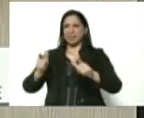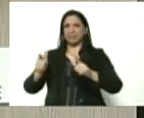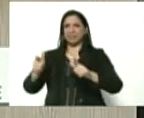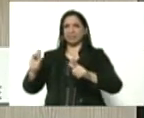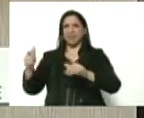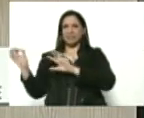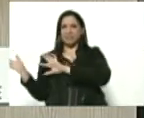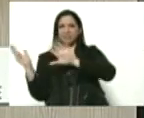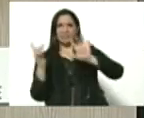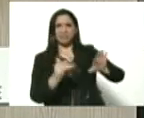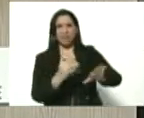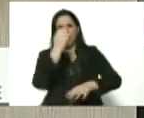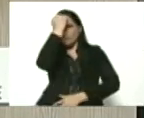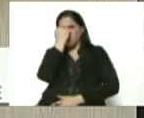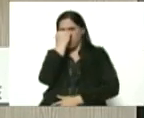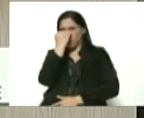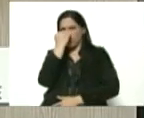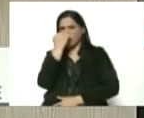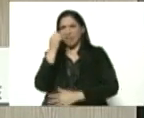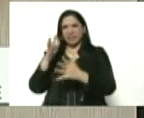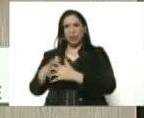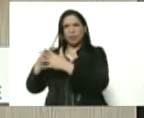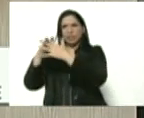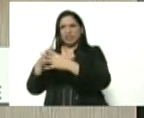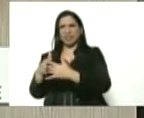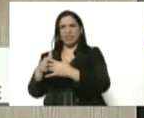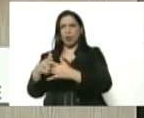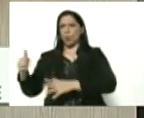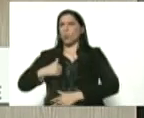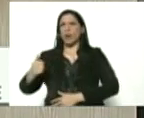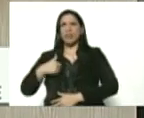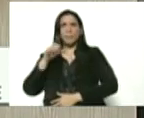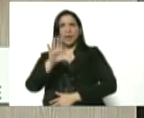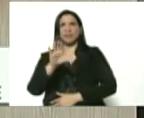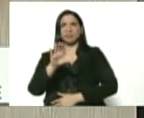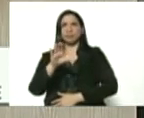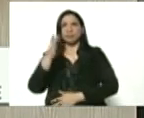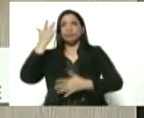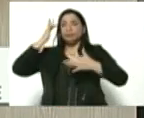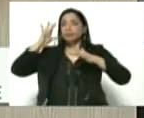gringos, asesinos gringos o mercenarios de cualquier nacionalidad a